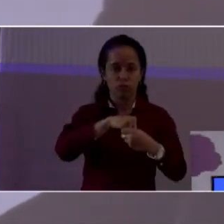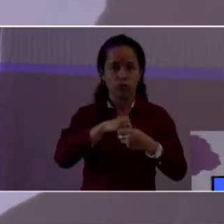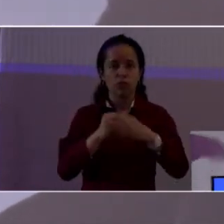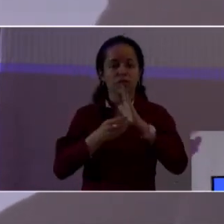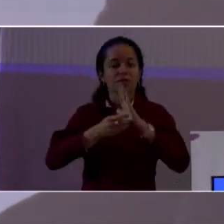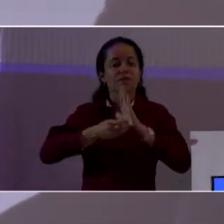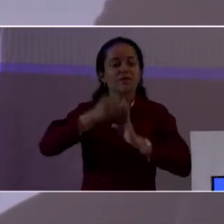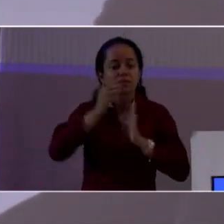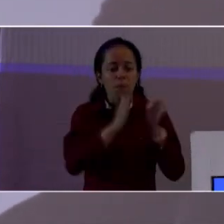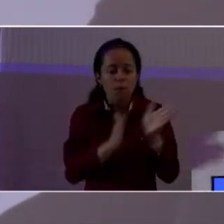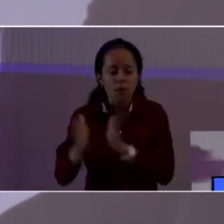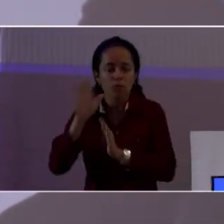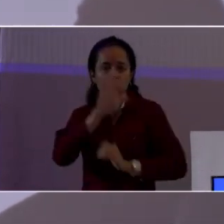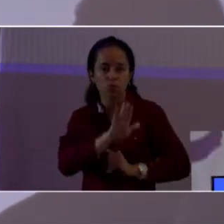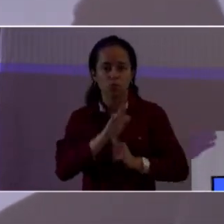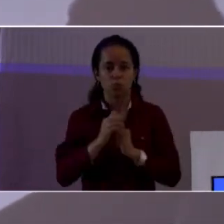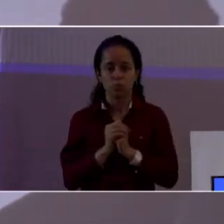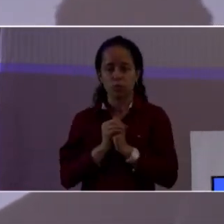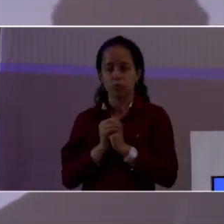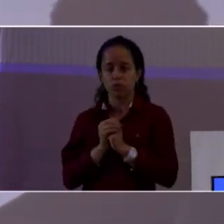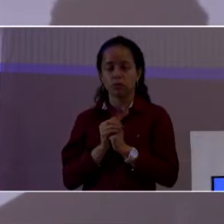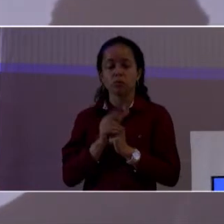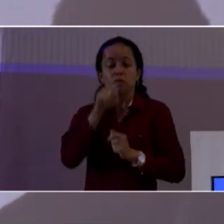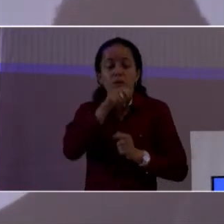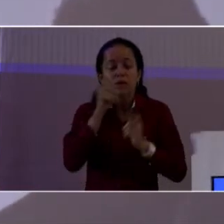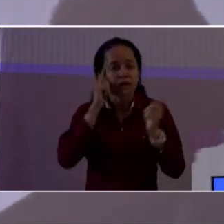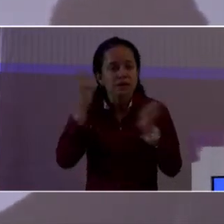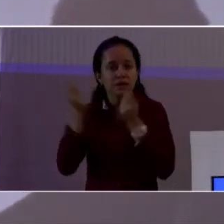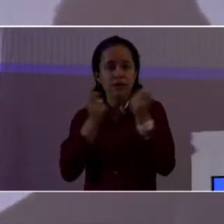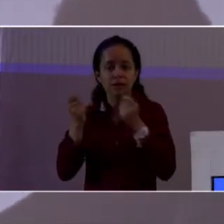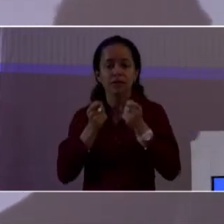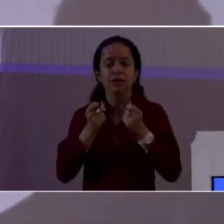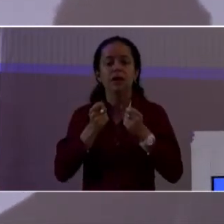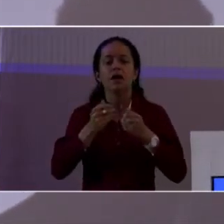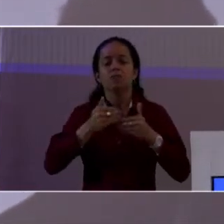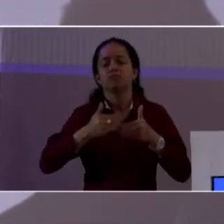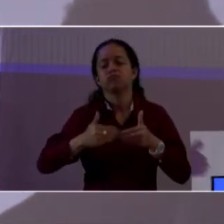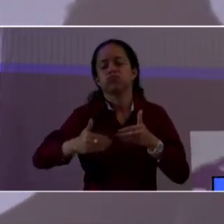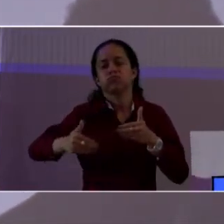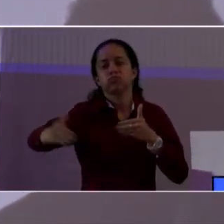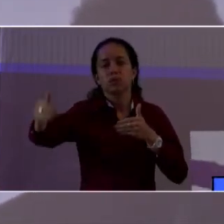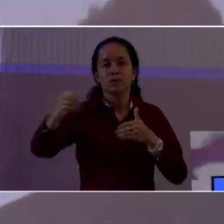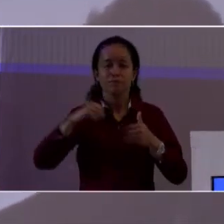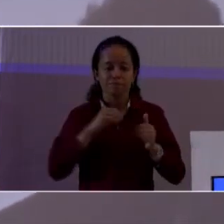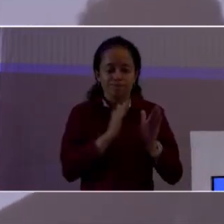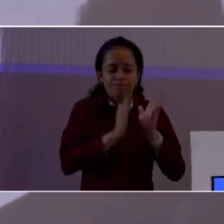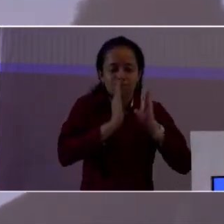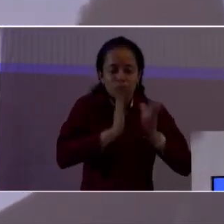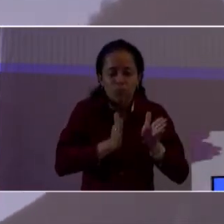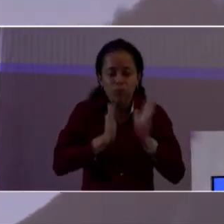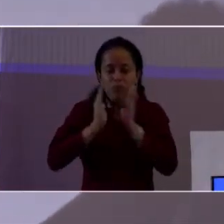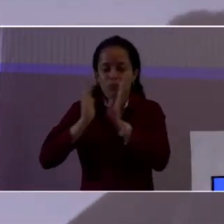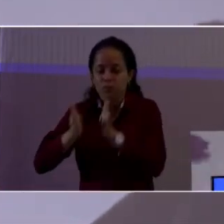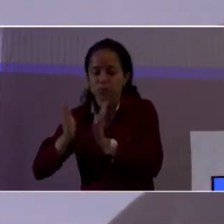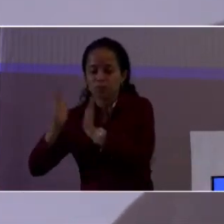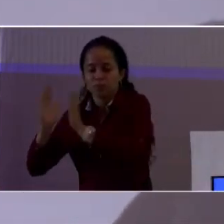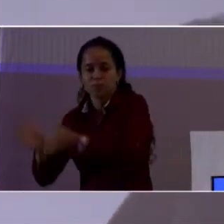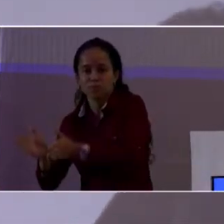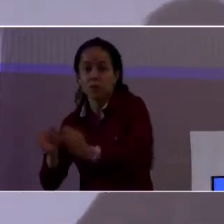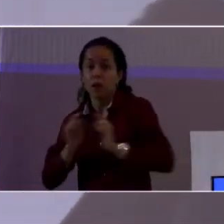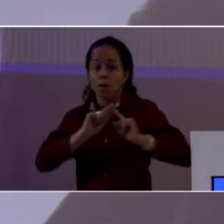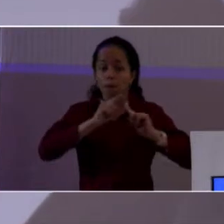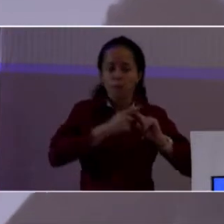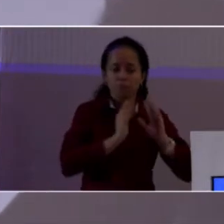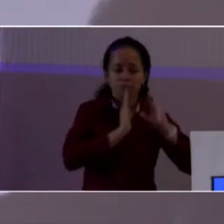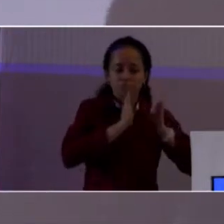desarrollo territorial. Esto es una estrategia de largo plazo, que tiene varias etapas. La primera etapa es esa que les cuento.